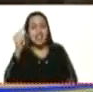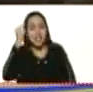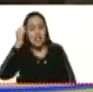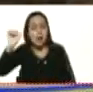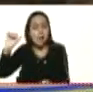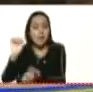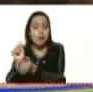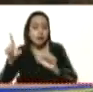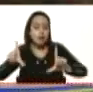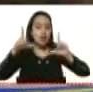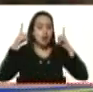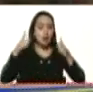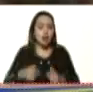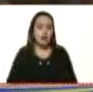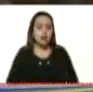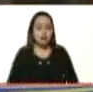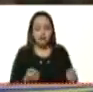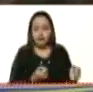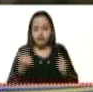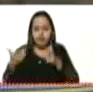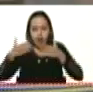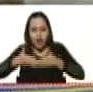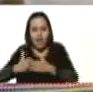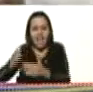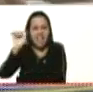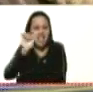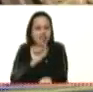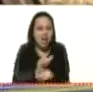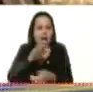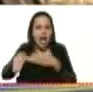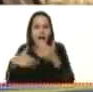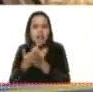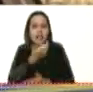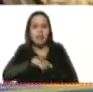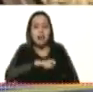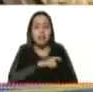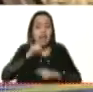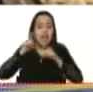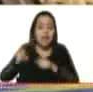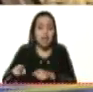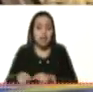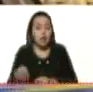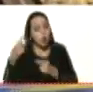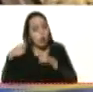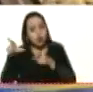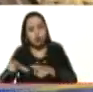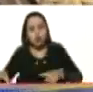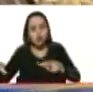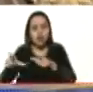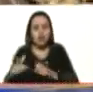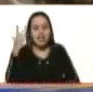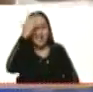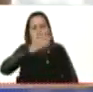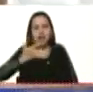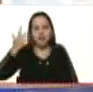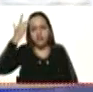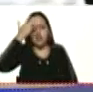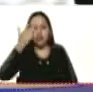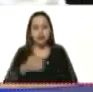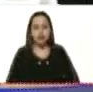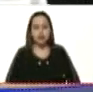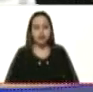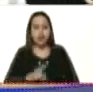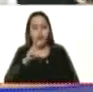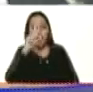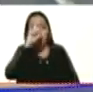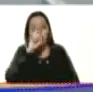Guaira, embarcados cual esclavizados a Cádiz y de allí a Ceuta, en tierras africanas. Tras